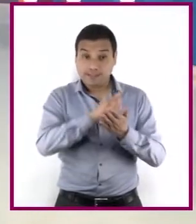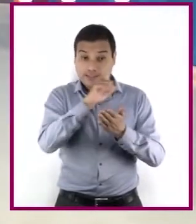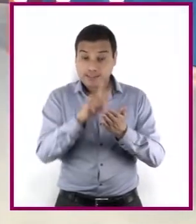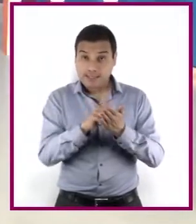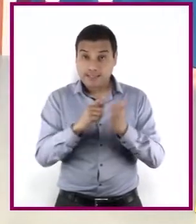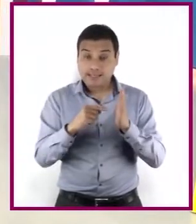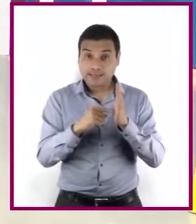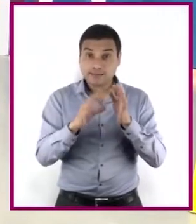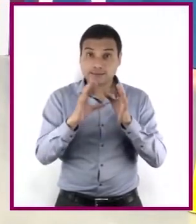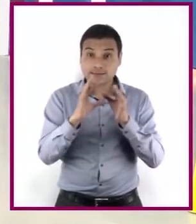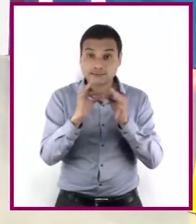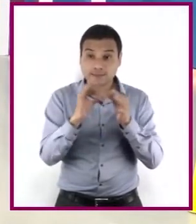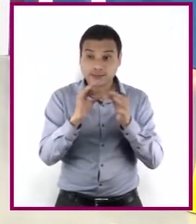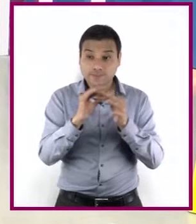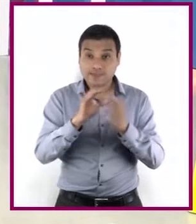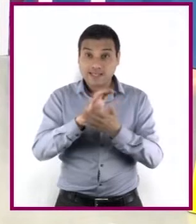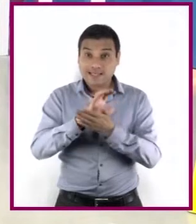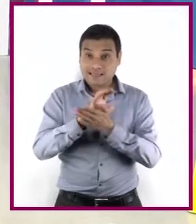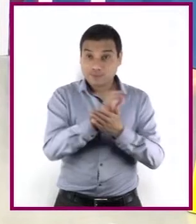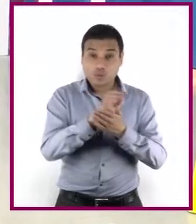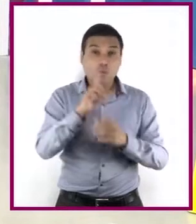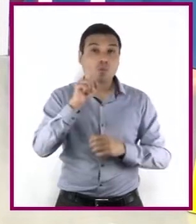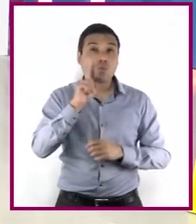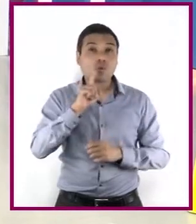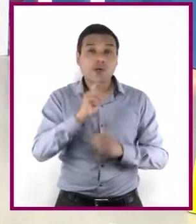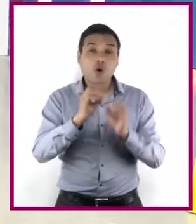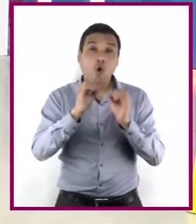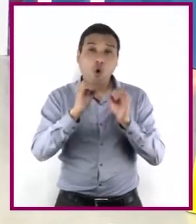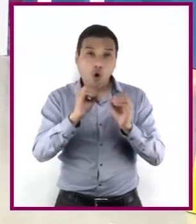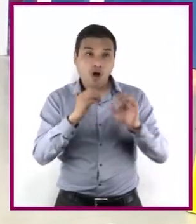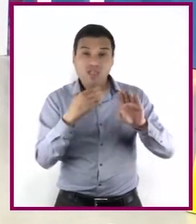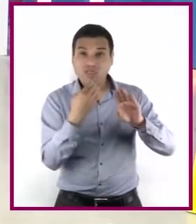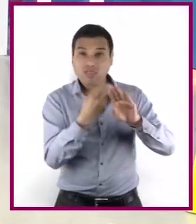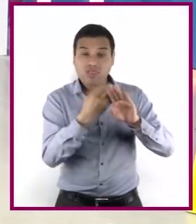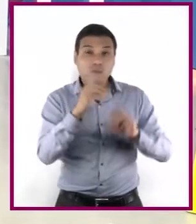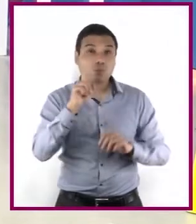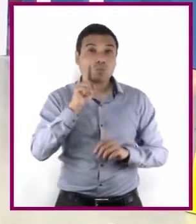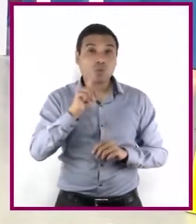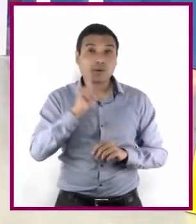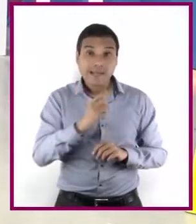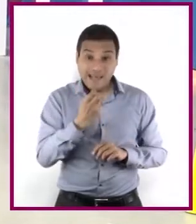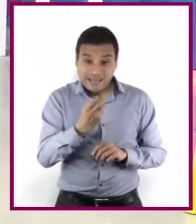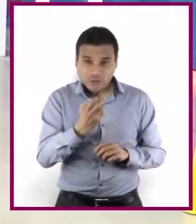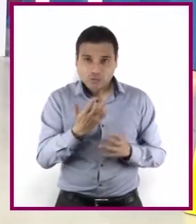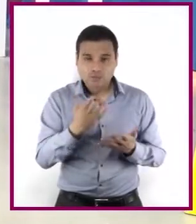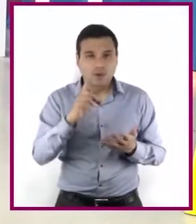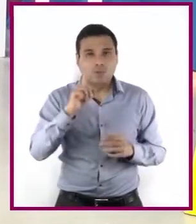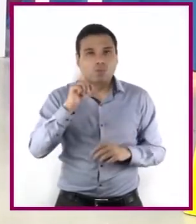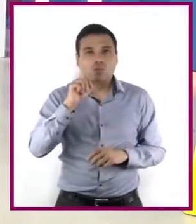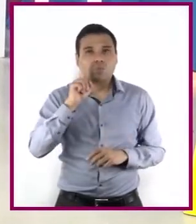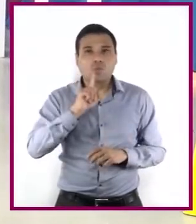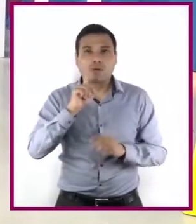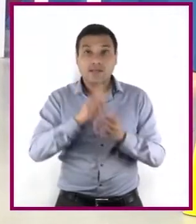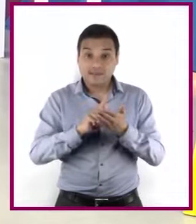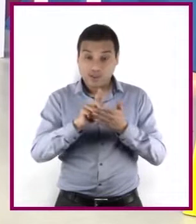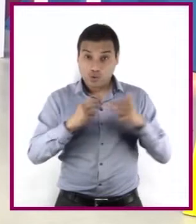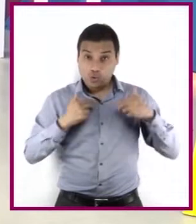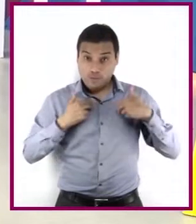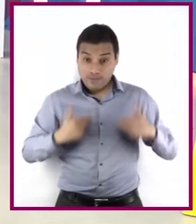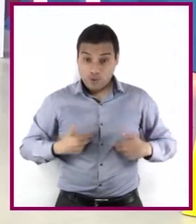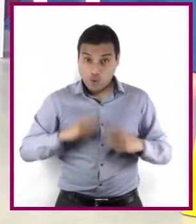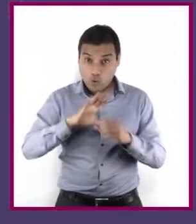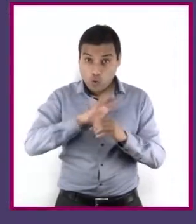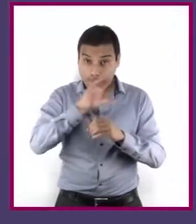la discriminación y la violencia contra las mujeres impiden el pleno ejercicio de los derechos humanos en condiciones